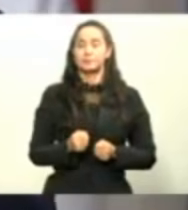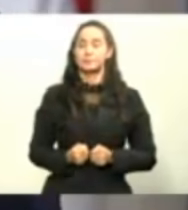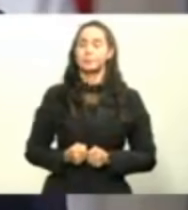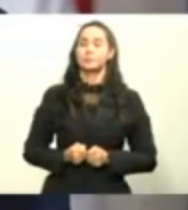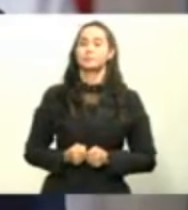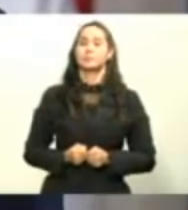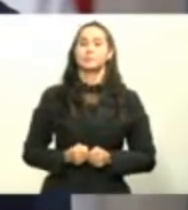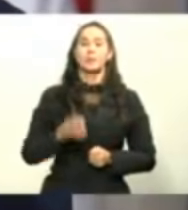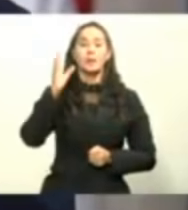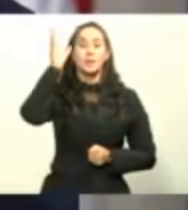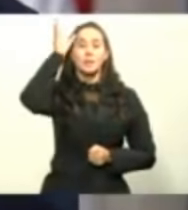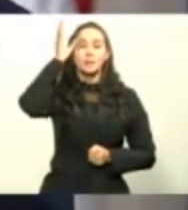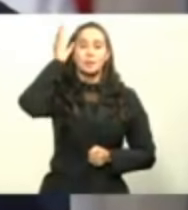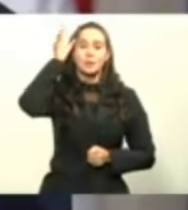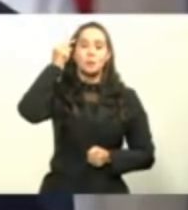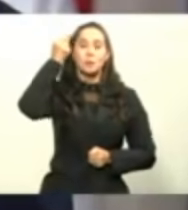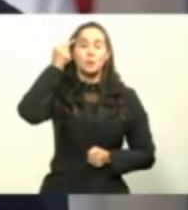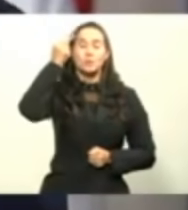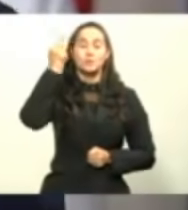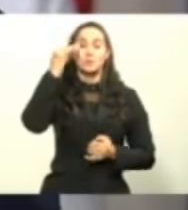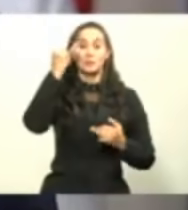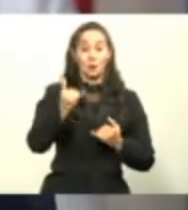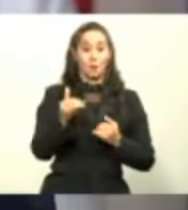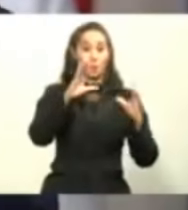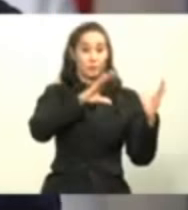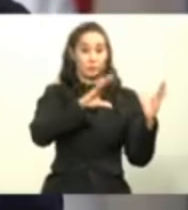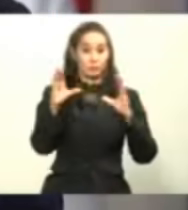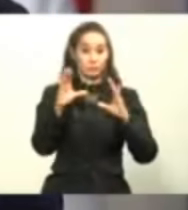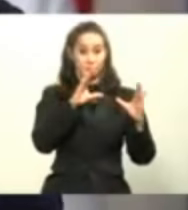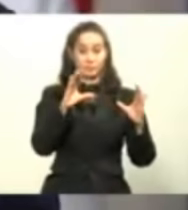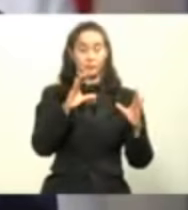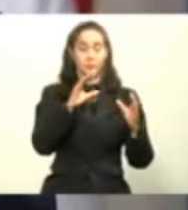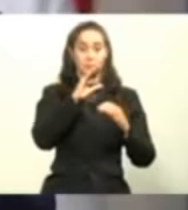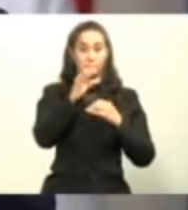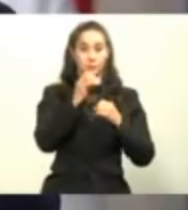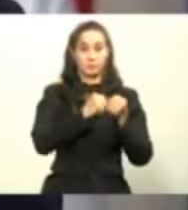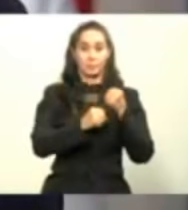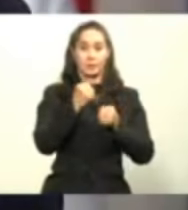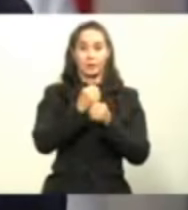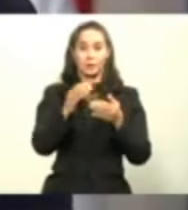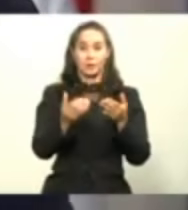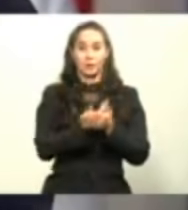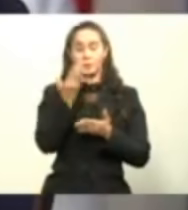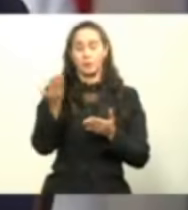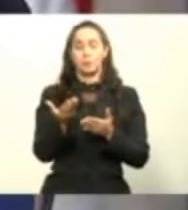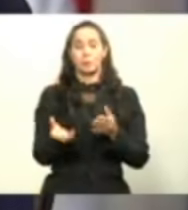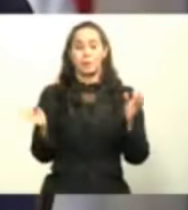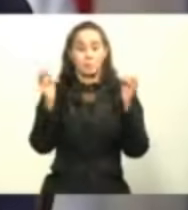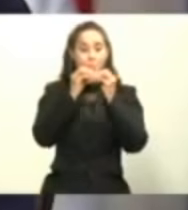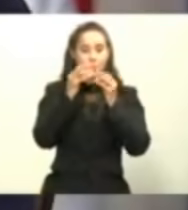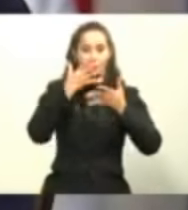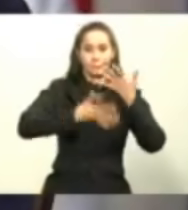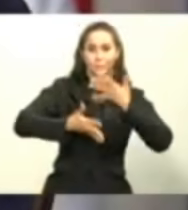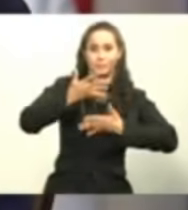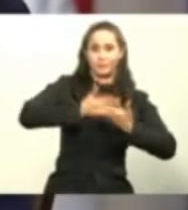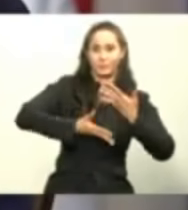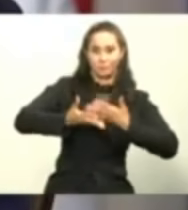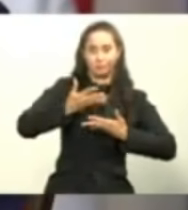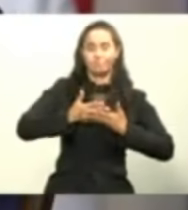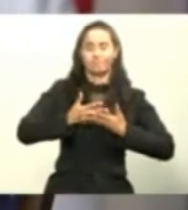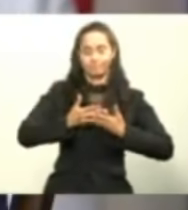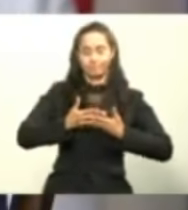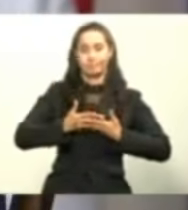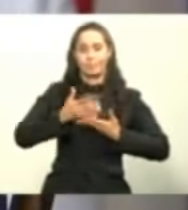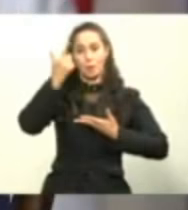Y que tengan conciencia en estas Navidades, que hay mucho mayor interacción y por eso